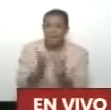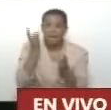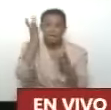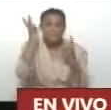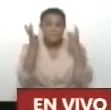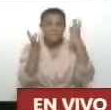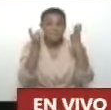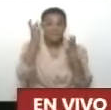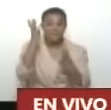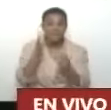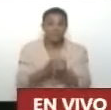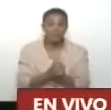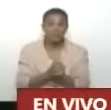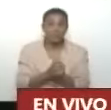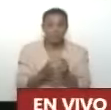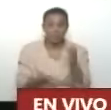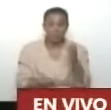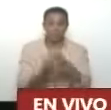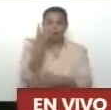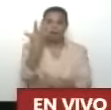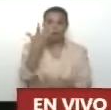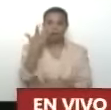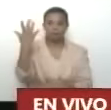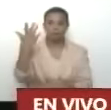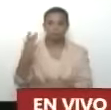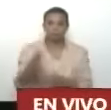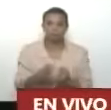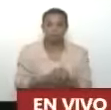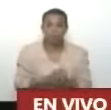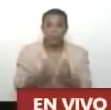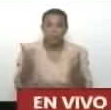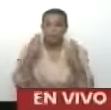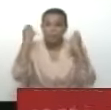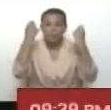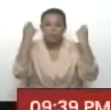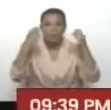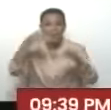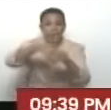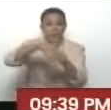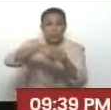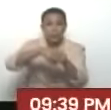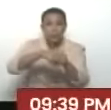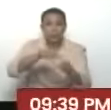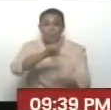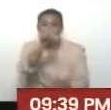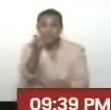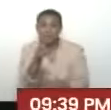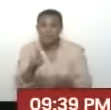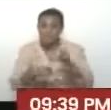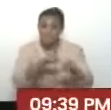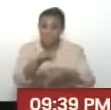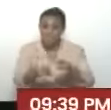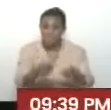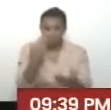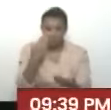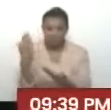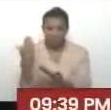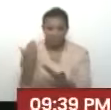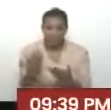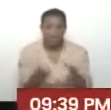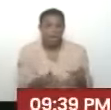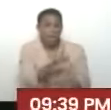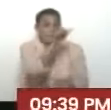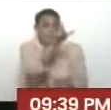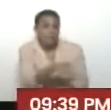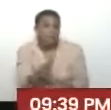creativa que explotó con la campaña electoral por el referéndum consultivo.